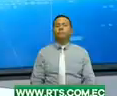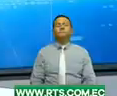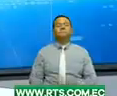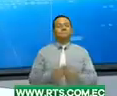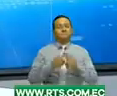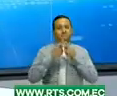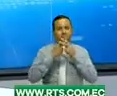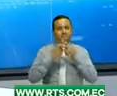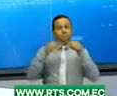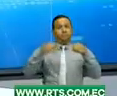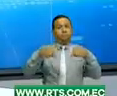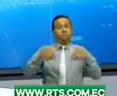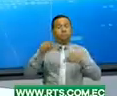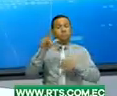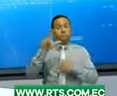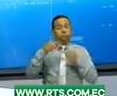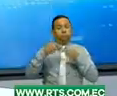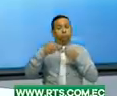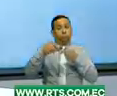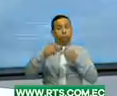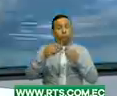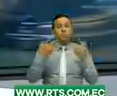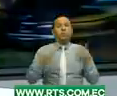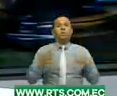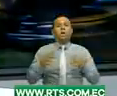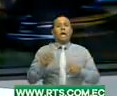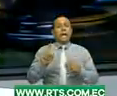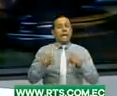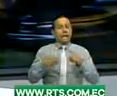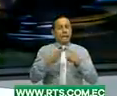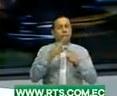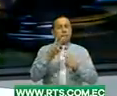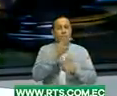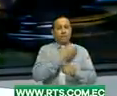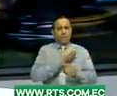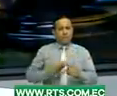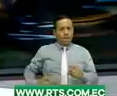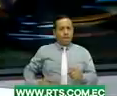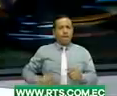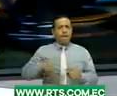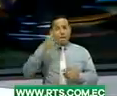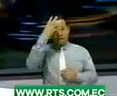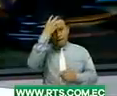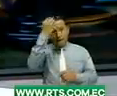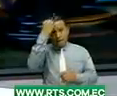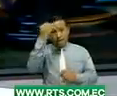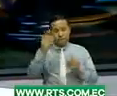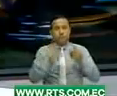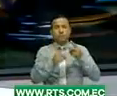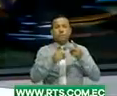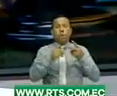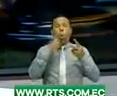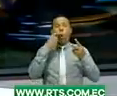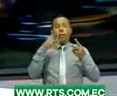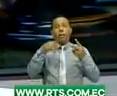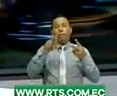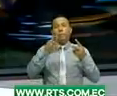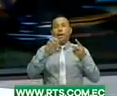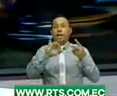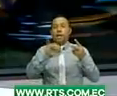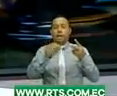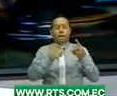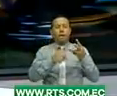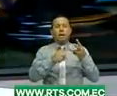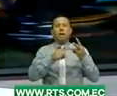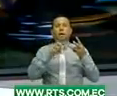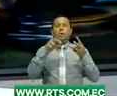Iniciamos este lunes, se conocerá si el ex vicepresidente Jorge Glass y los ex ministros de hidrocarburos Carlos Pareja Iannuzelli y Wilson